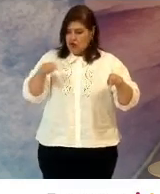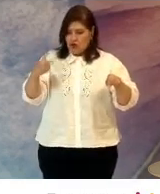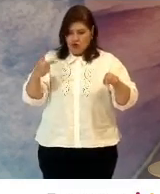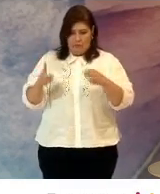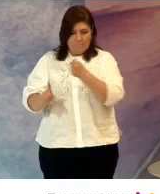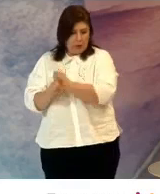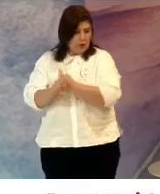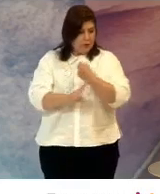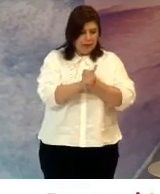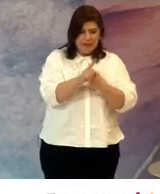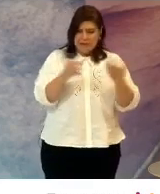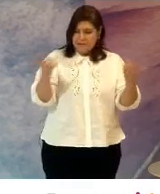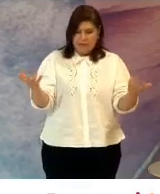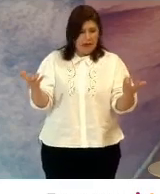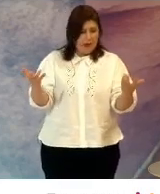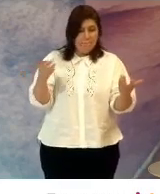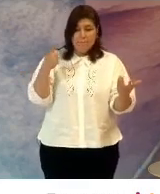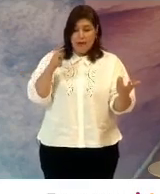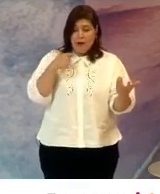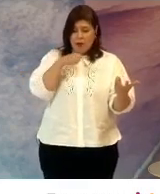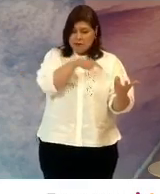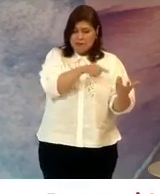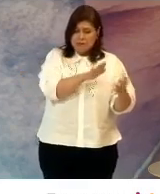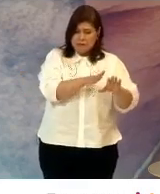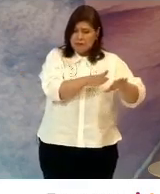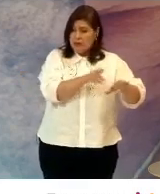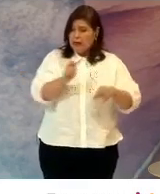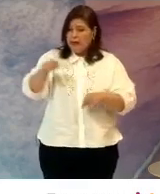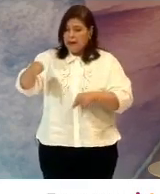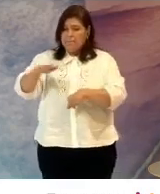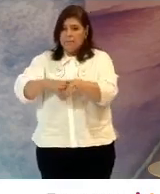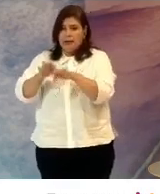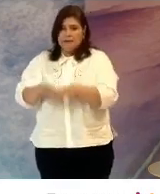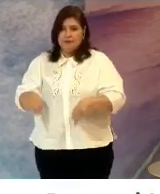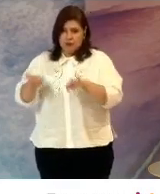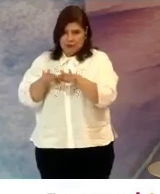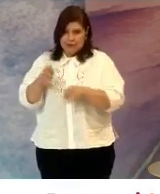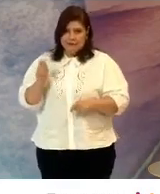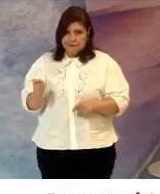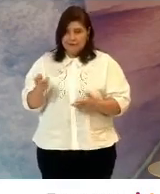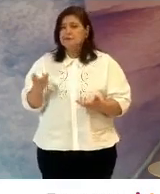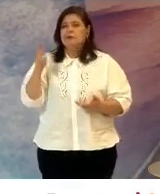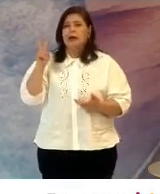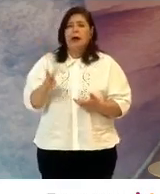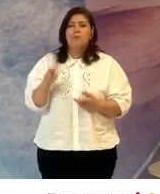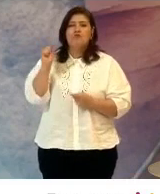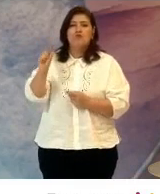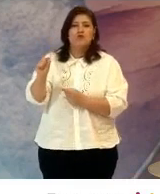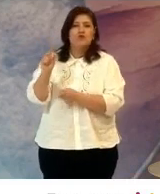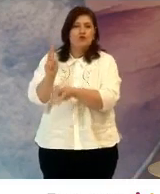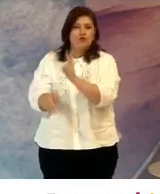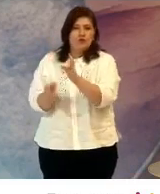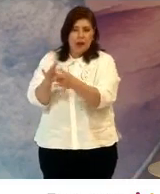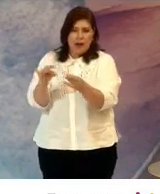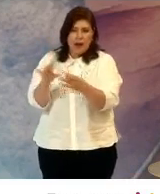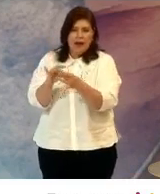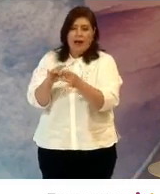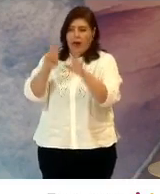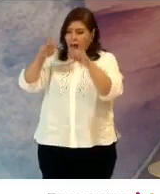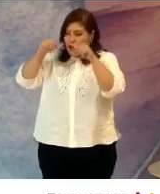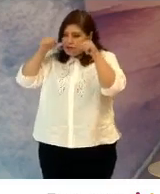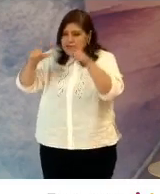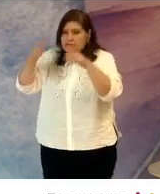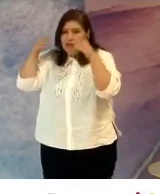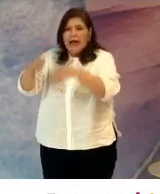pero diría que esta es la más importante y es de la que menos se habla y a la que menos se le da